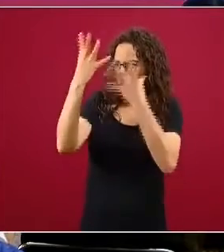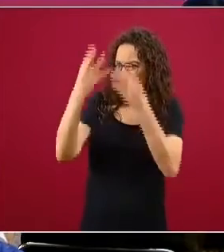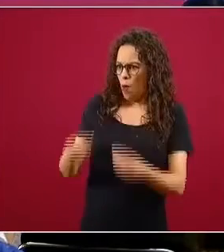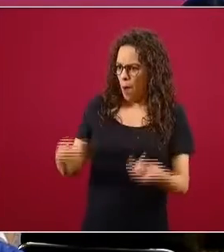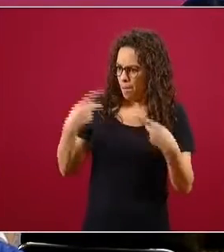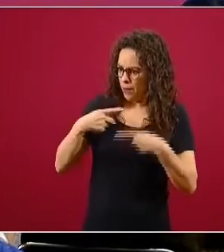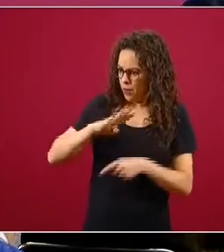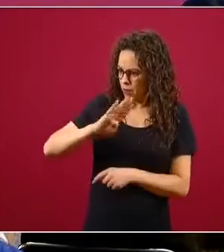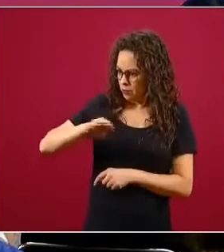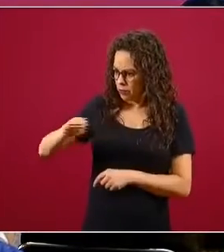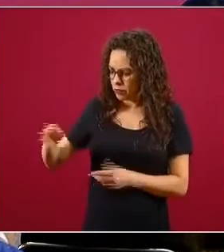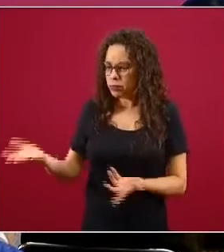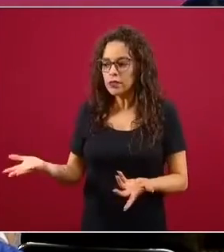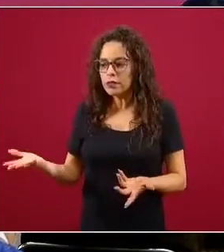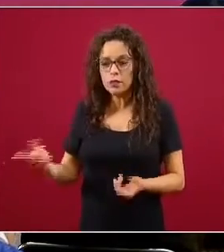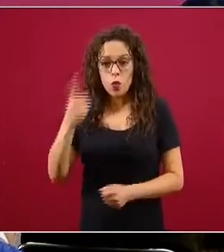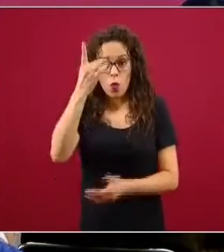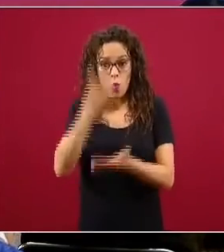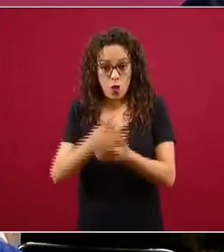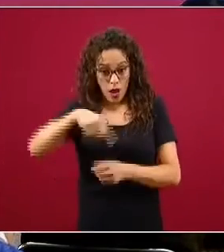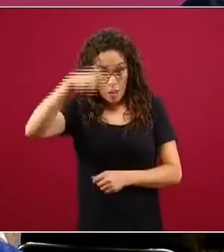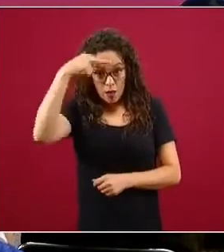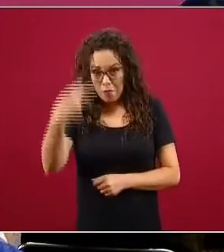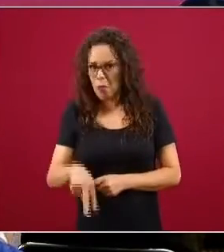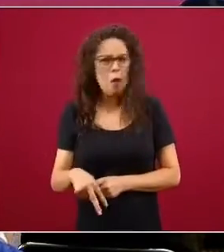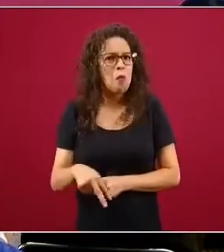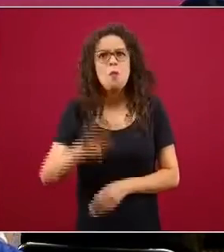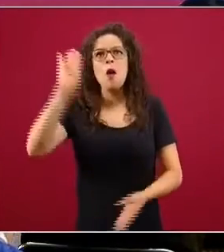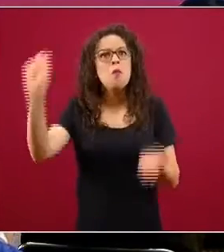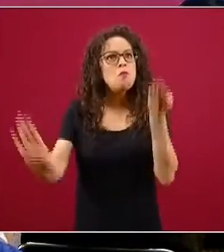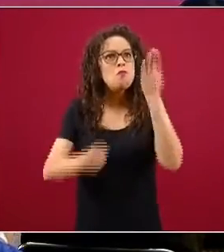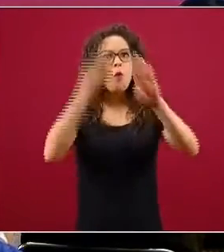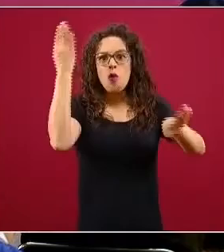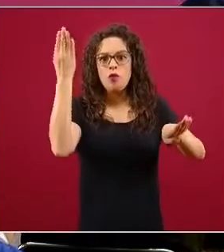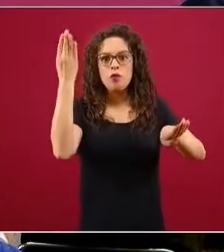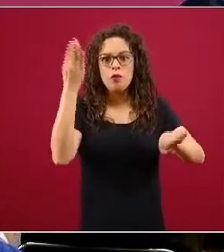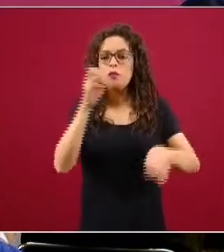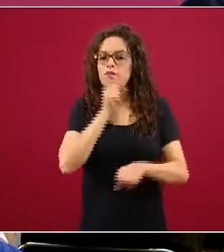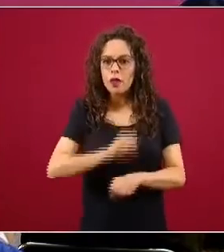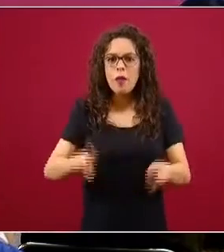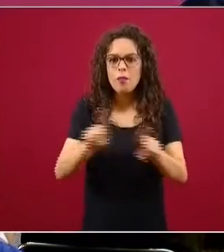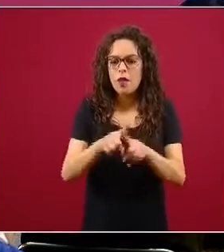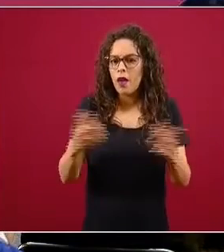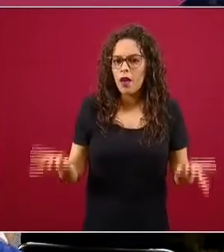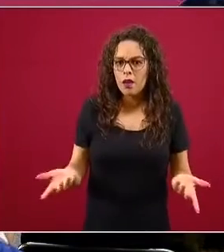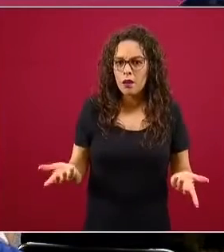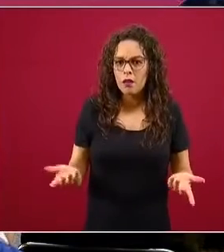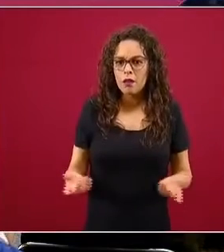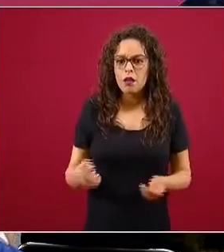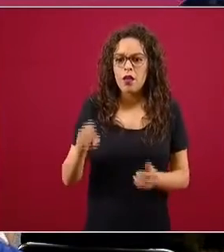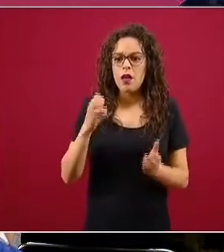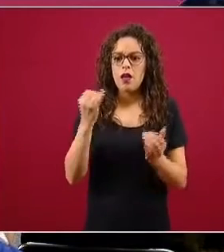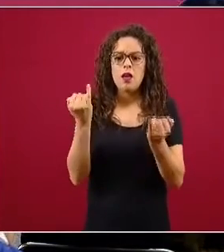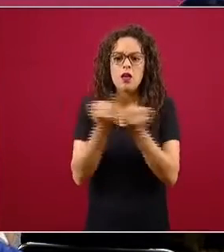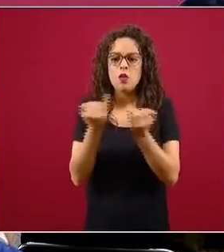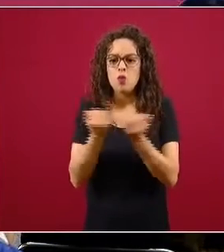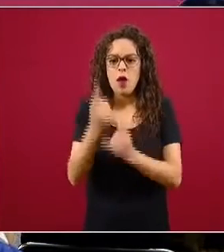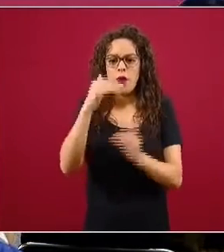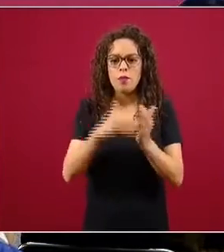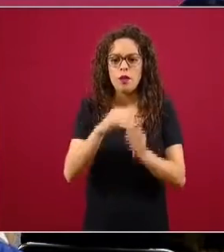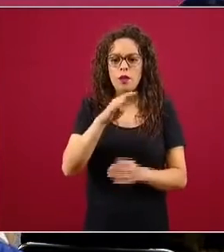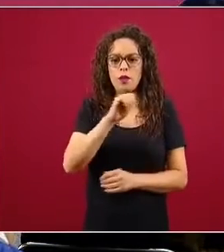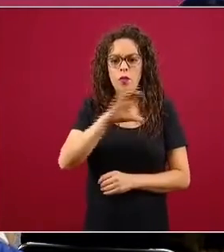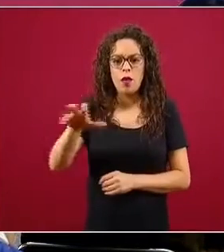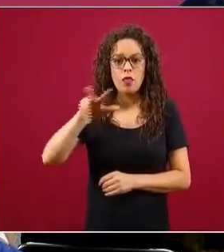y no solamente en México, sino en todo el mundo, al igual que sucedió en 1918 con la